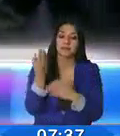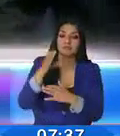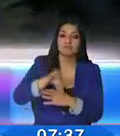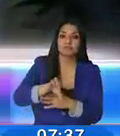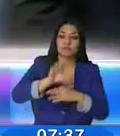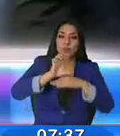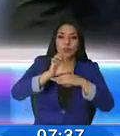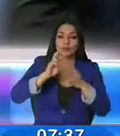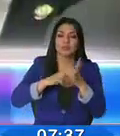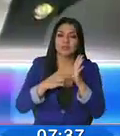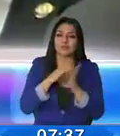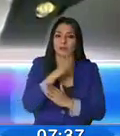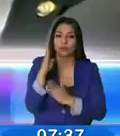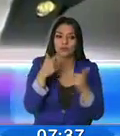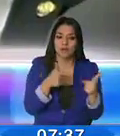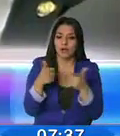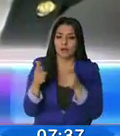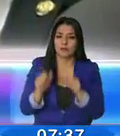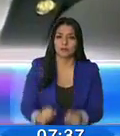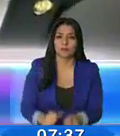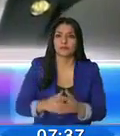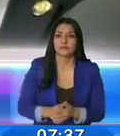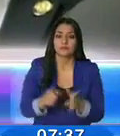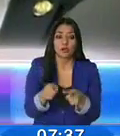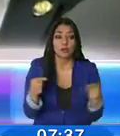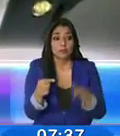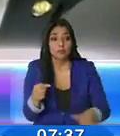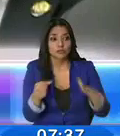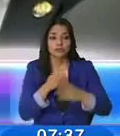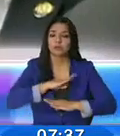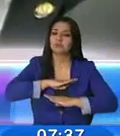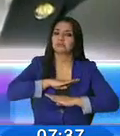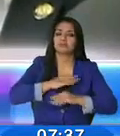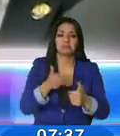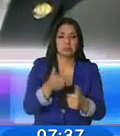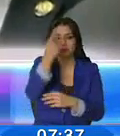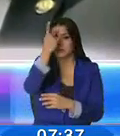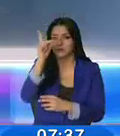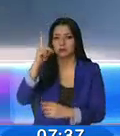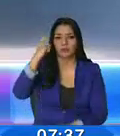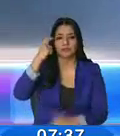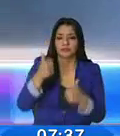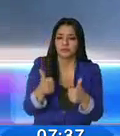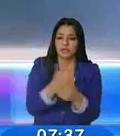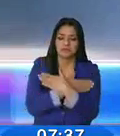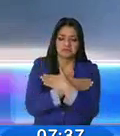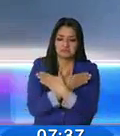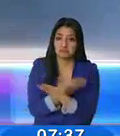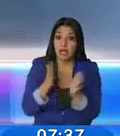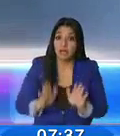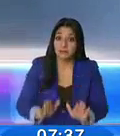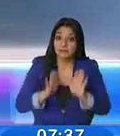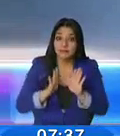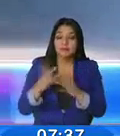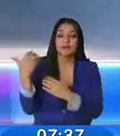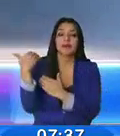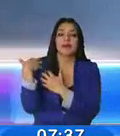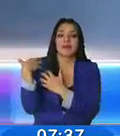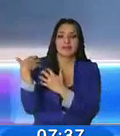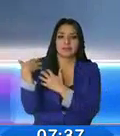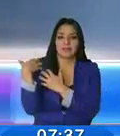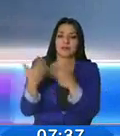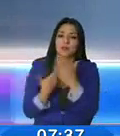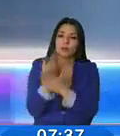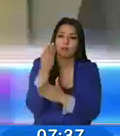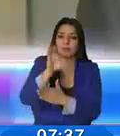en el Ecuador, aseguran. En la oposición hay satisfacción por esta decisión del gobierno central. Dicen que con esto se da una garantía a las